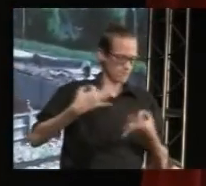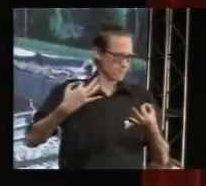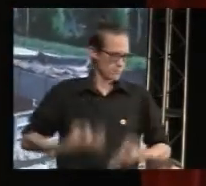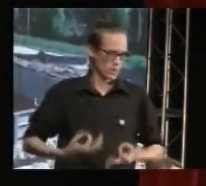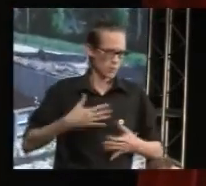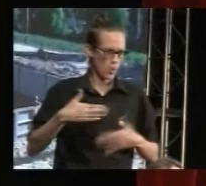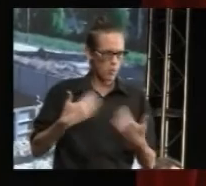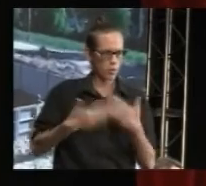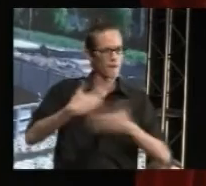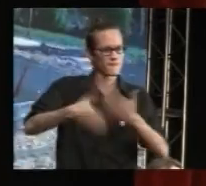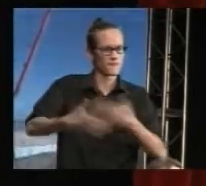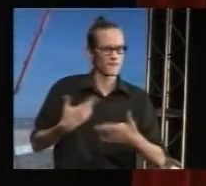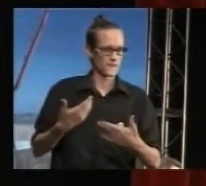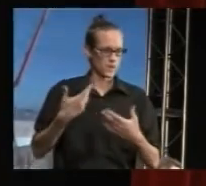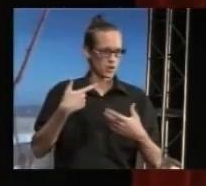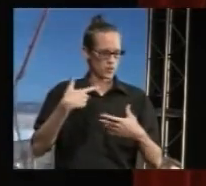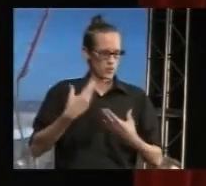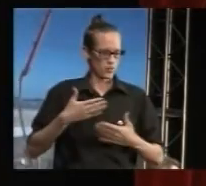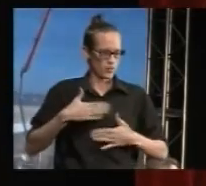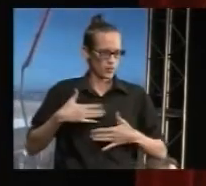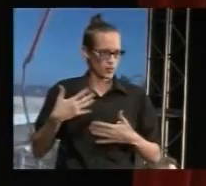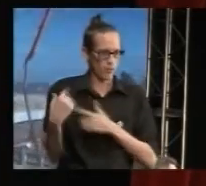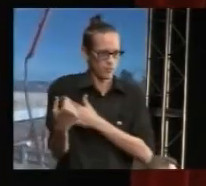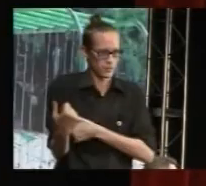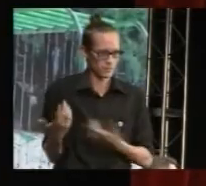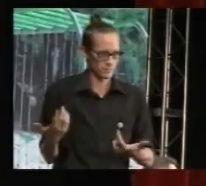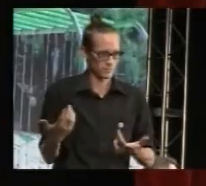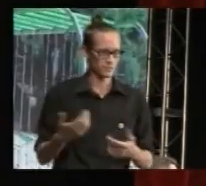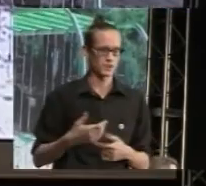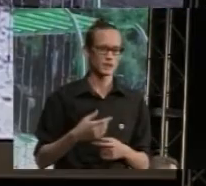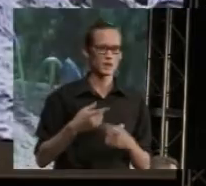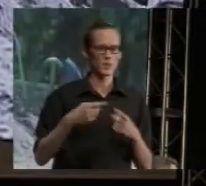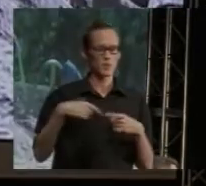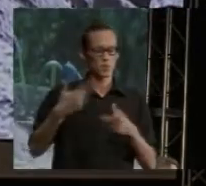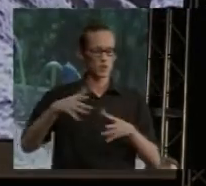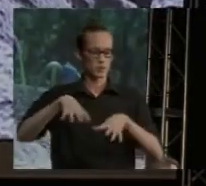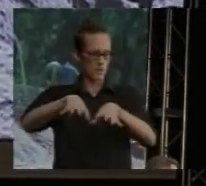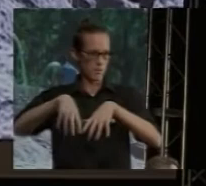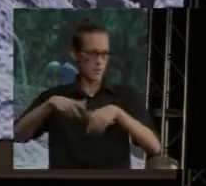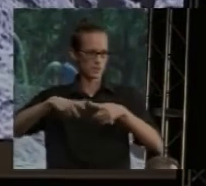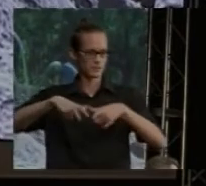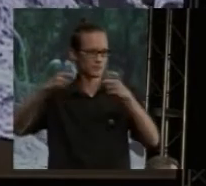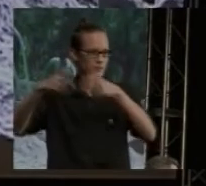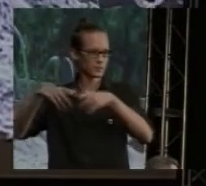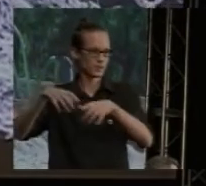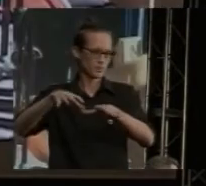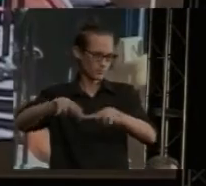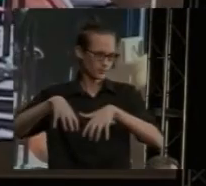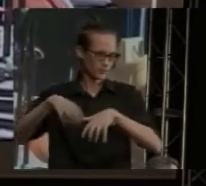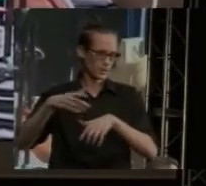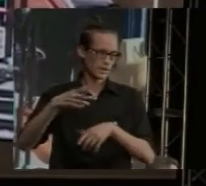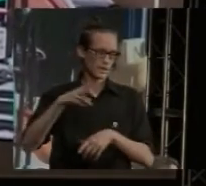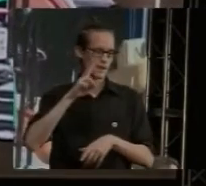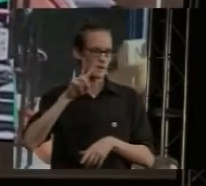nuestro potencial. Por eso hemos recuperado el parque hortícola en el vivero municipal, así creamos ya hace 2 años